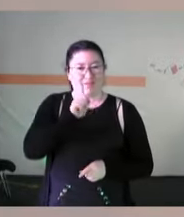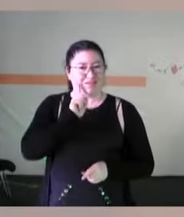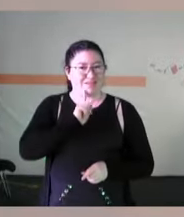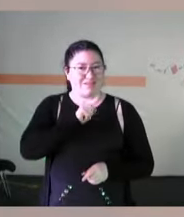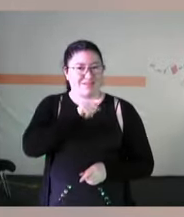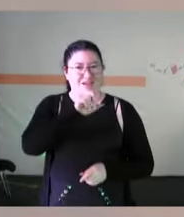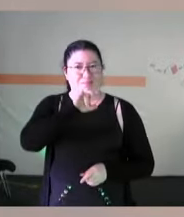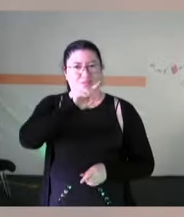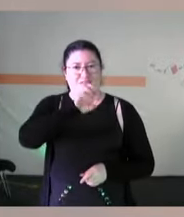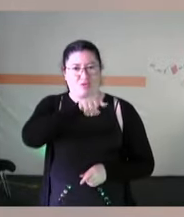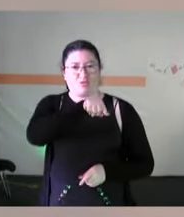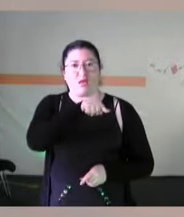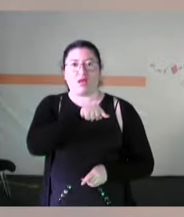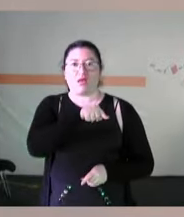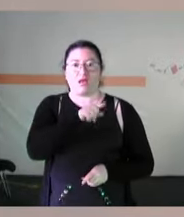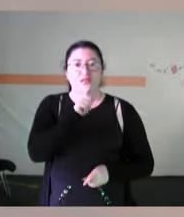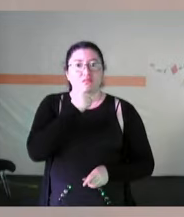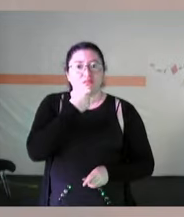de parto porque era una niña.